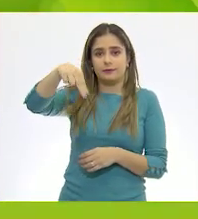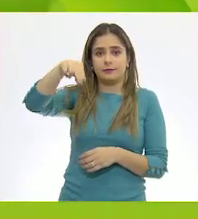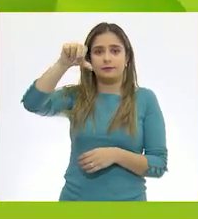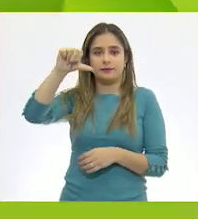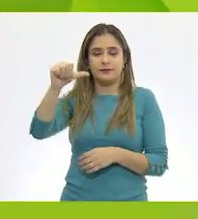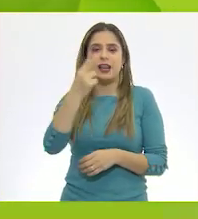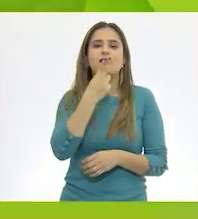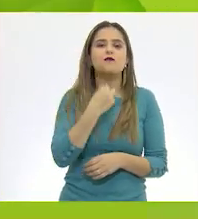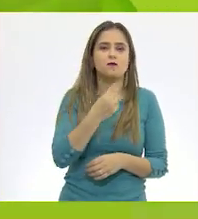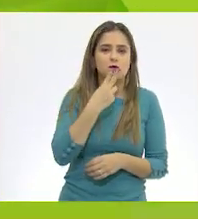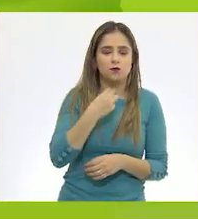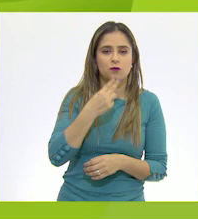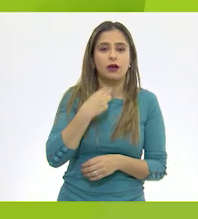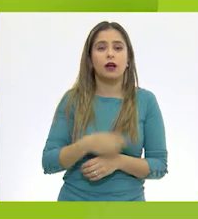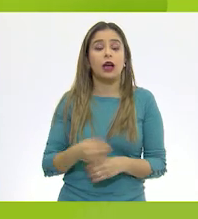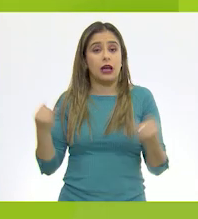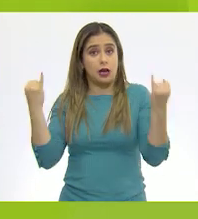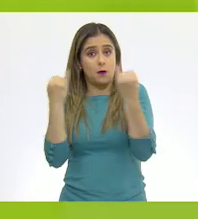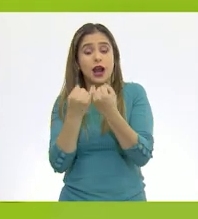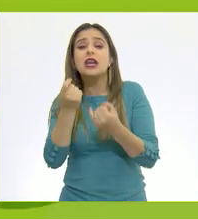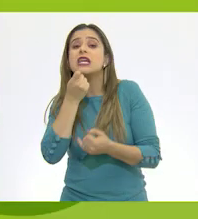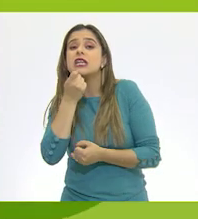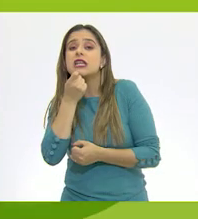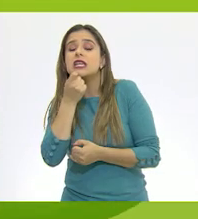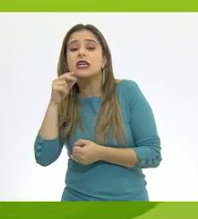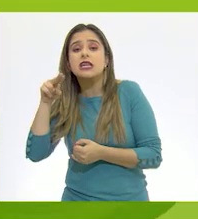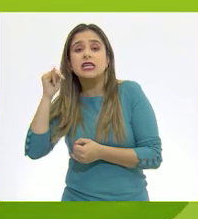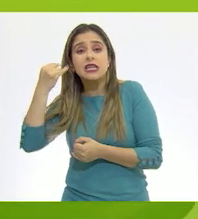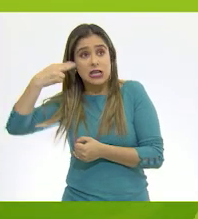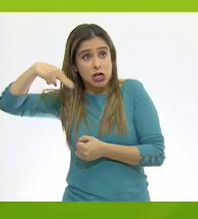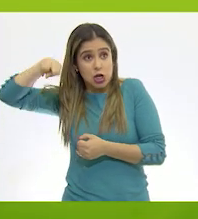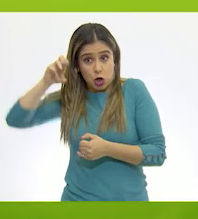¿Golosina rima con niño?